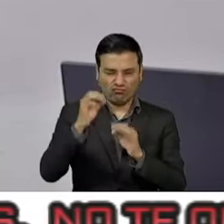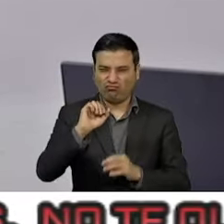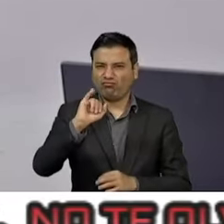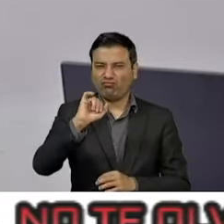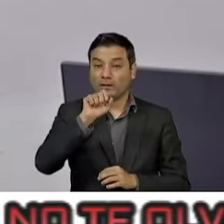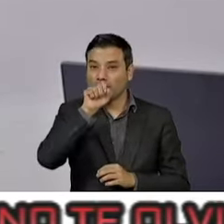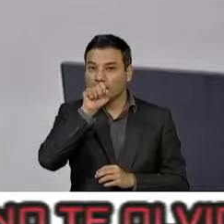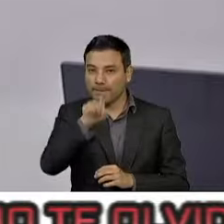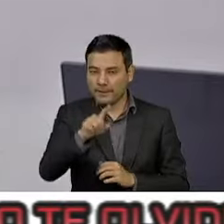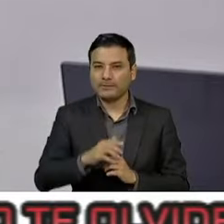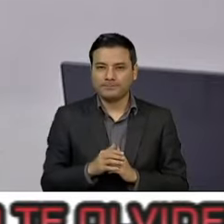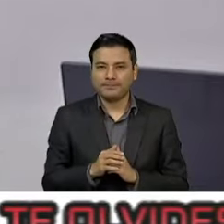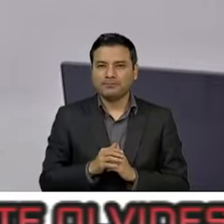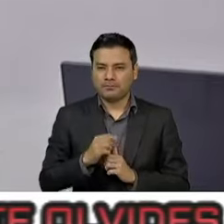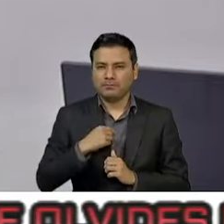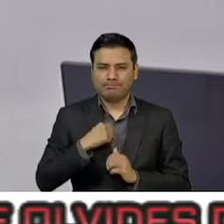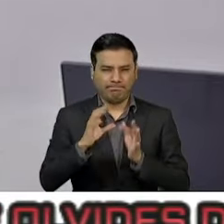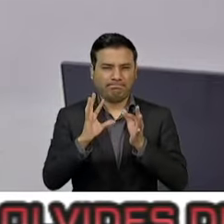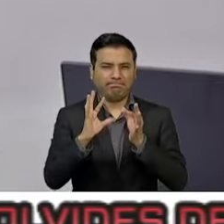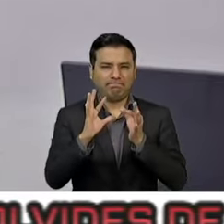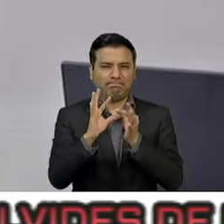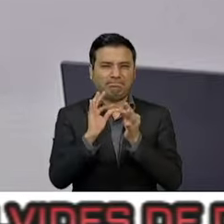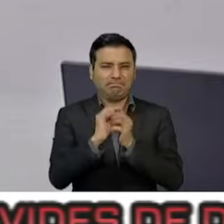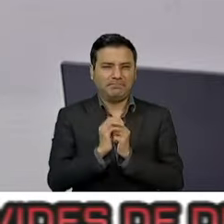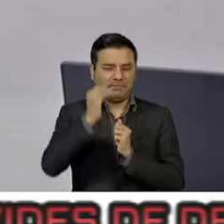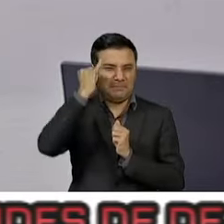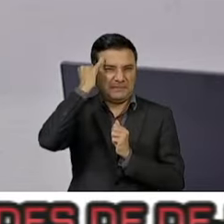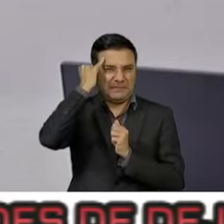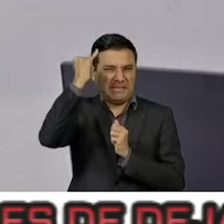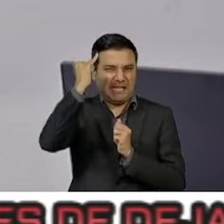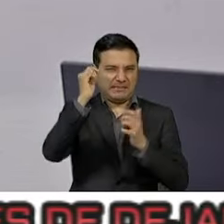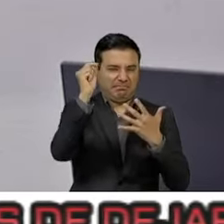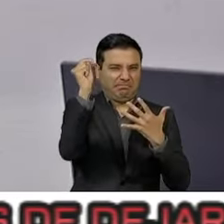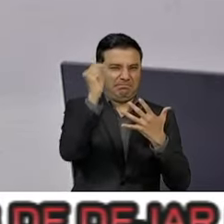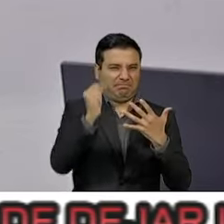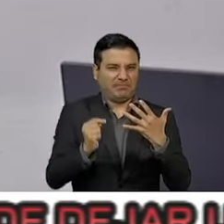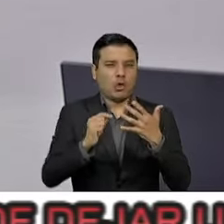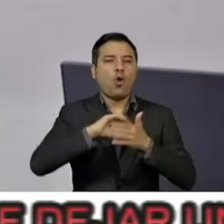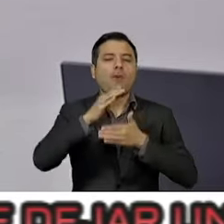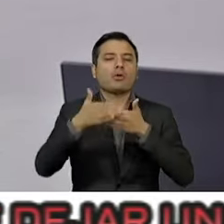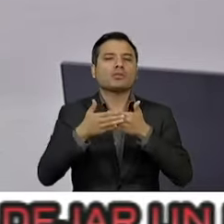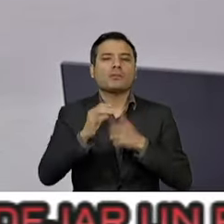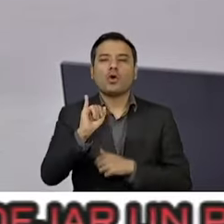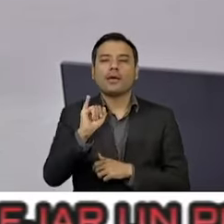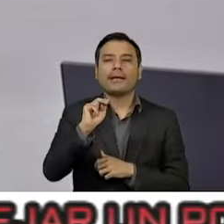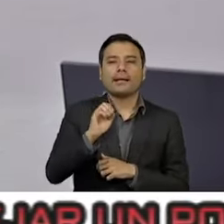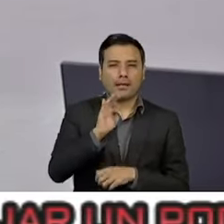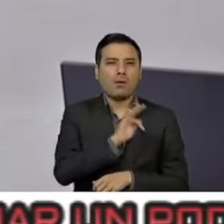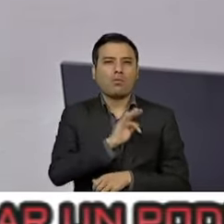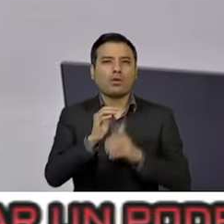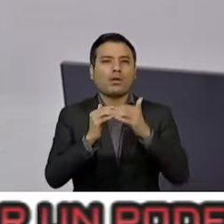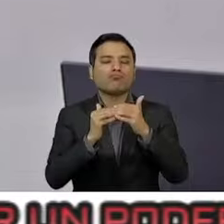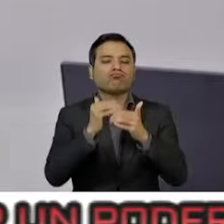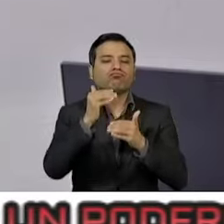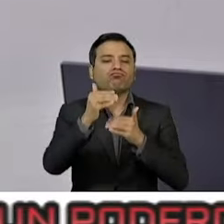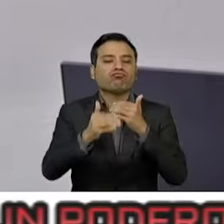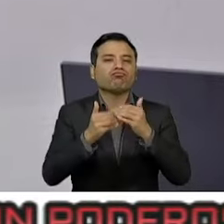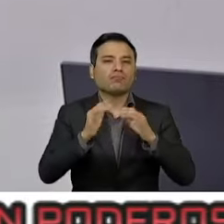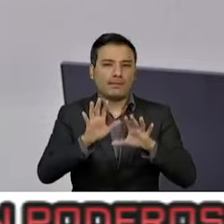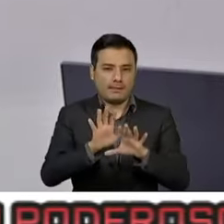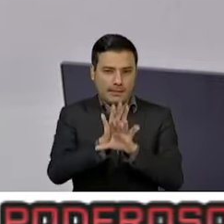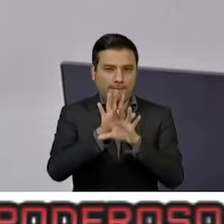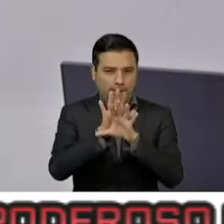para delinear algunas ideas respecto a la posible evolución institucional que pudiéramos enfrentar